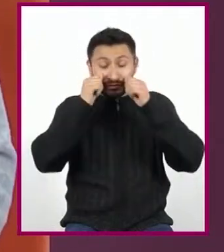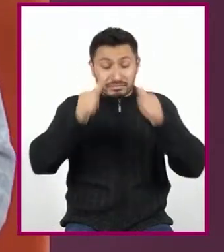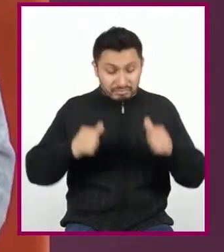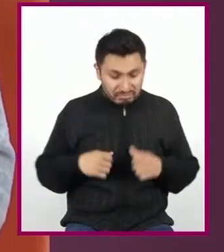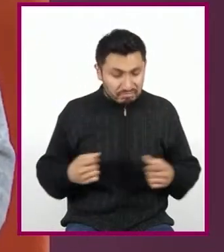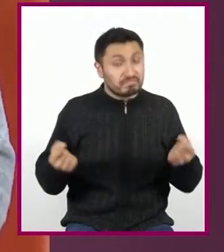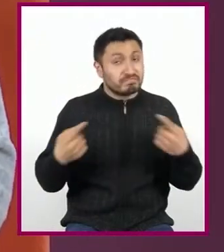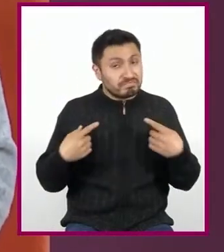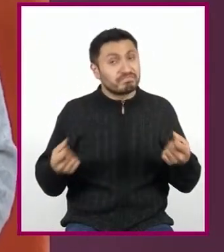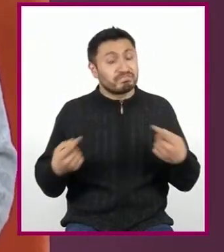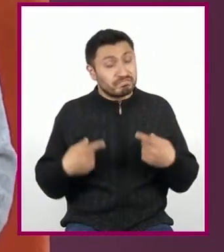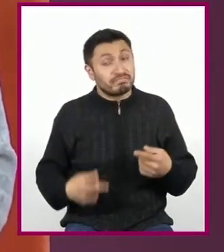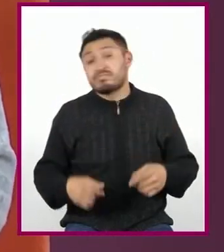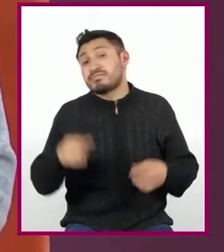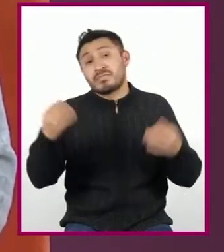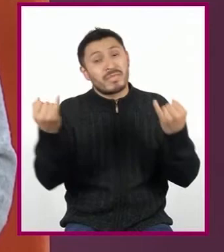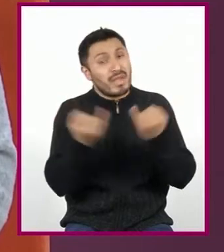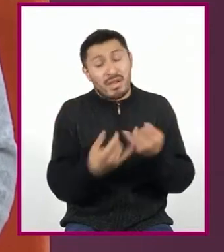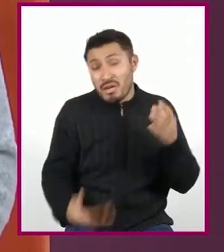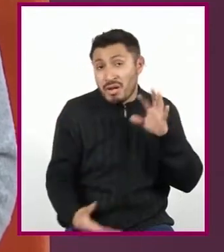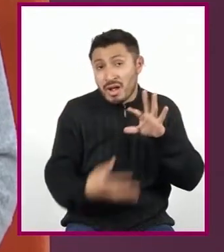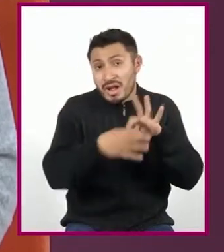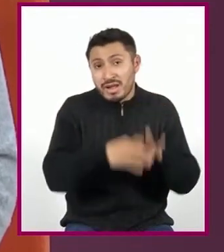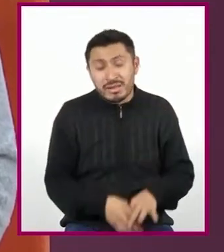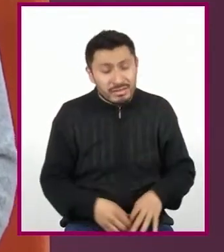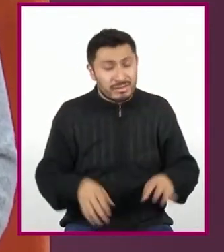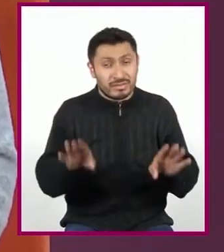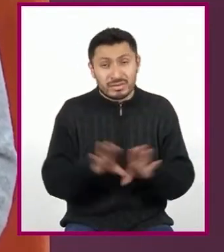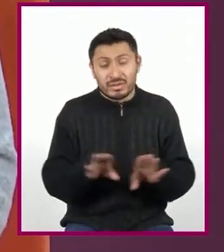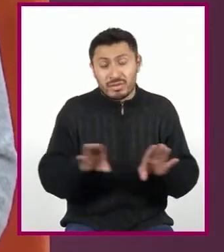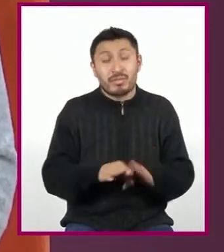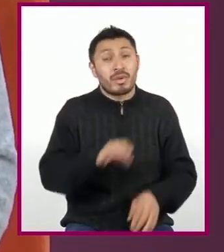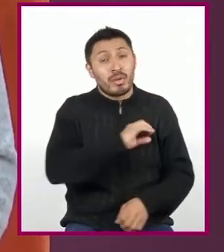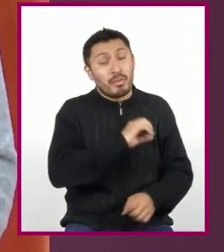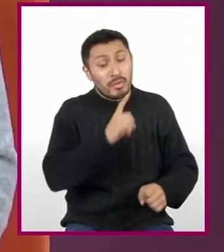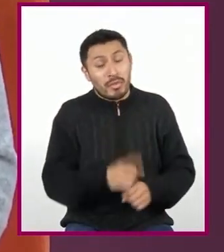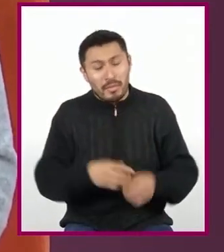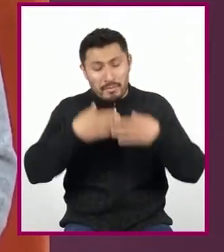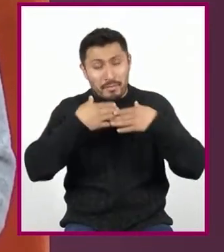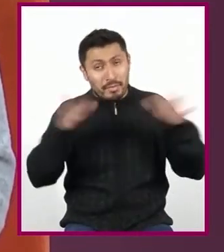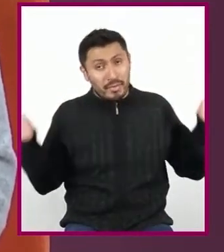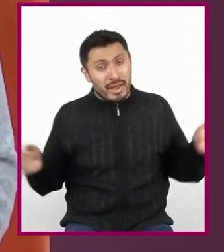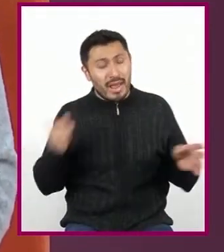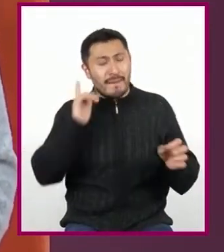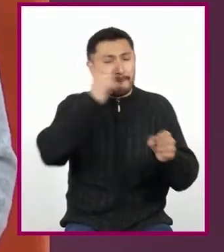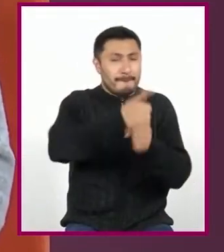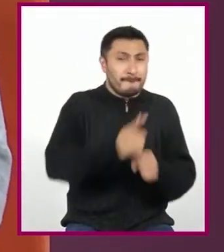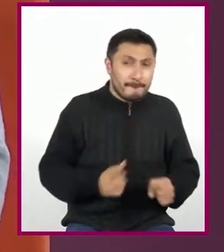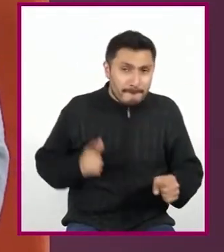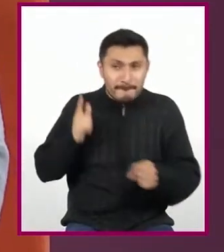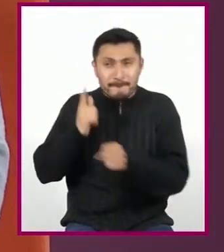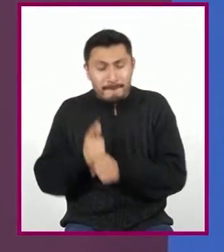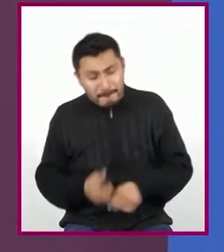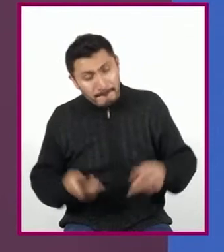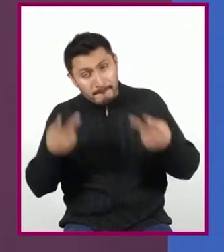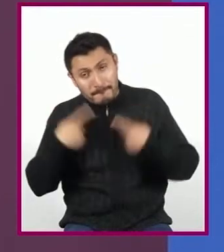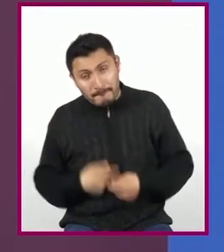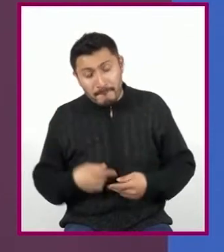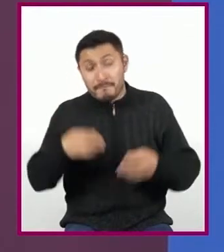pasión por el magisterio se combina con tu pasión por plasmar tus experiencias y emociones a través de las historias de tus